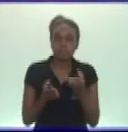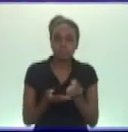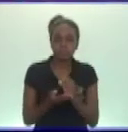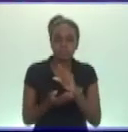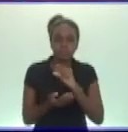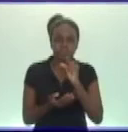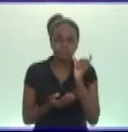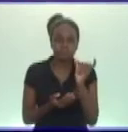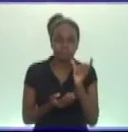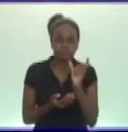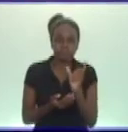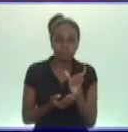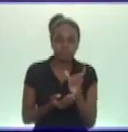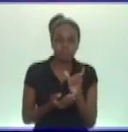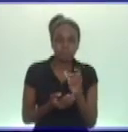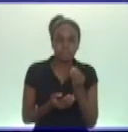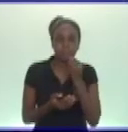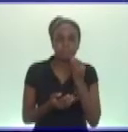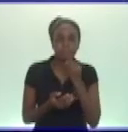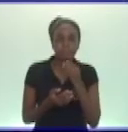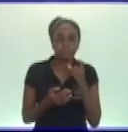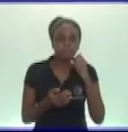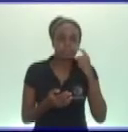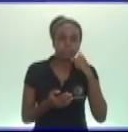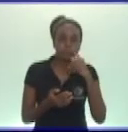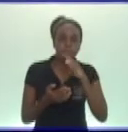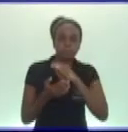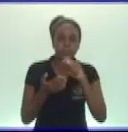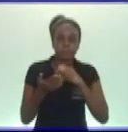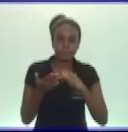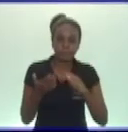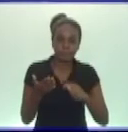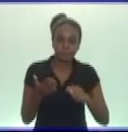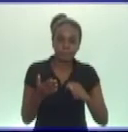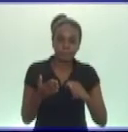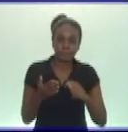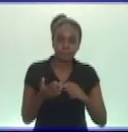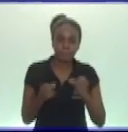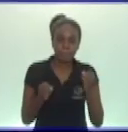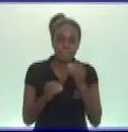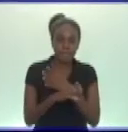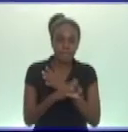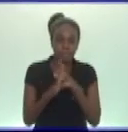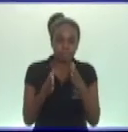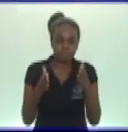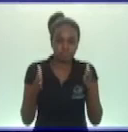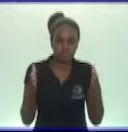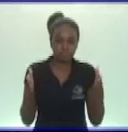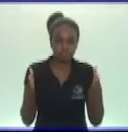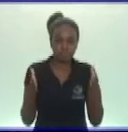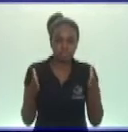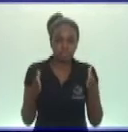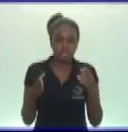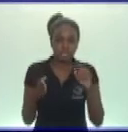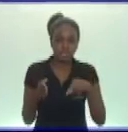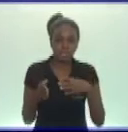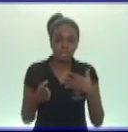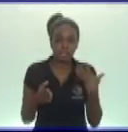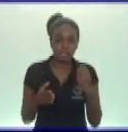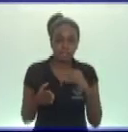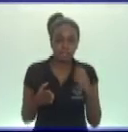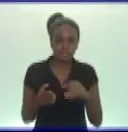cuenta, van a completar los espacios en blancos que aparecen en este ejercicio. En el caso del inciso